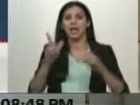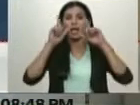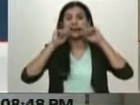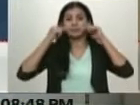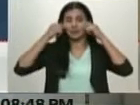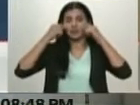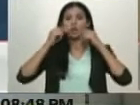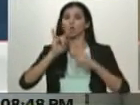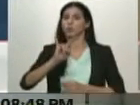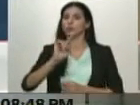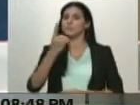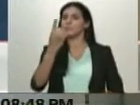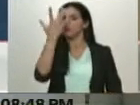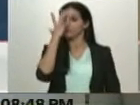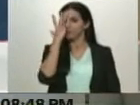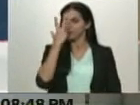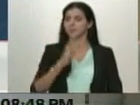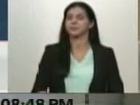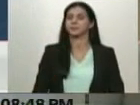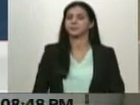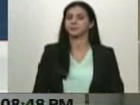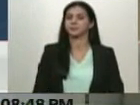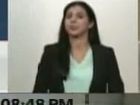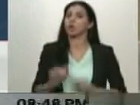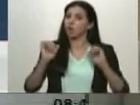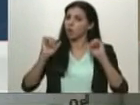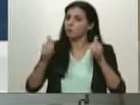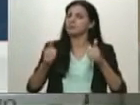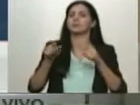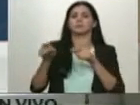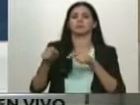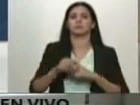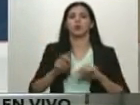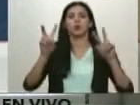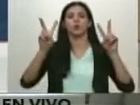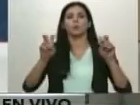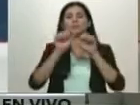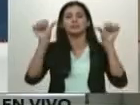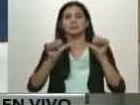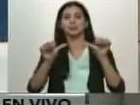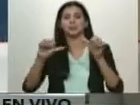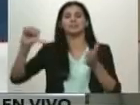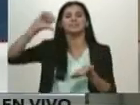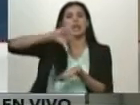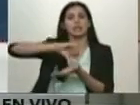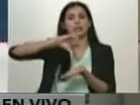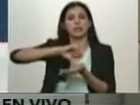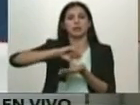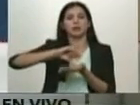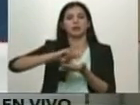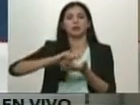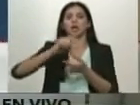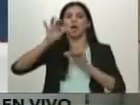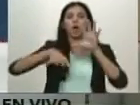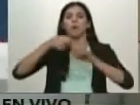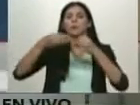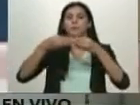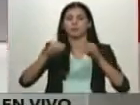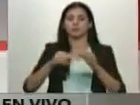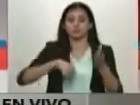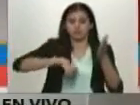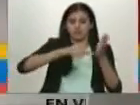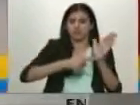Zamora. Lunes primero de febrero se activa el nuevo sistema centralizado integrado de compras públicas. Aquí lo